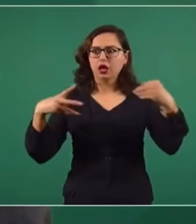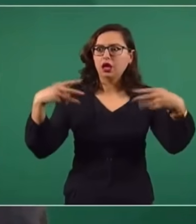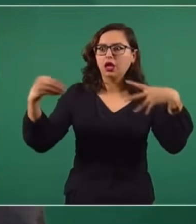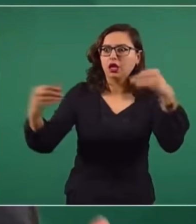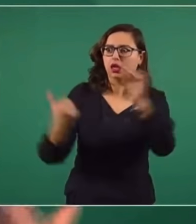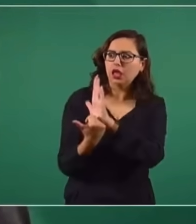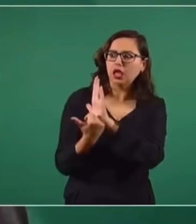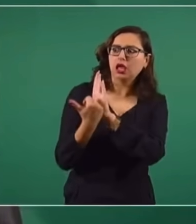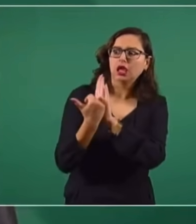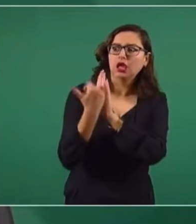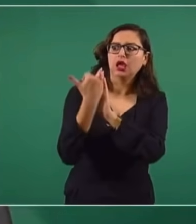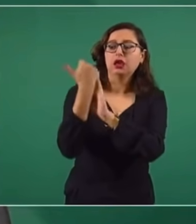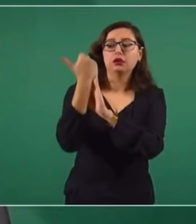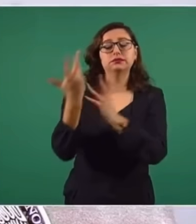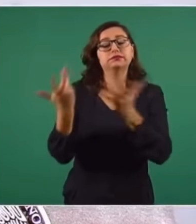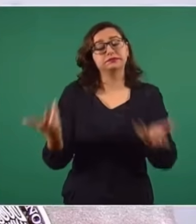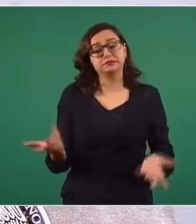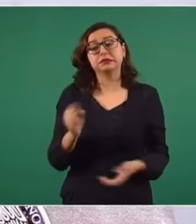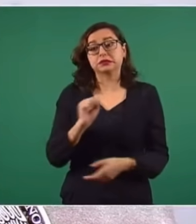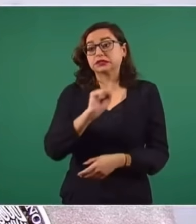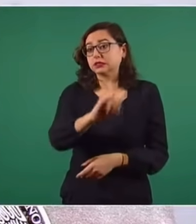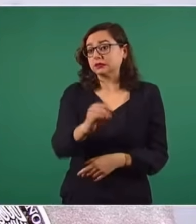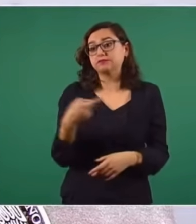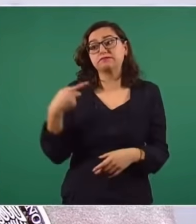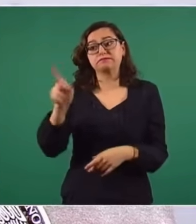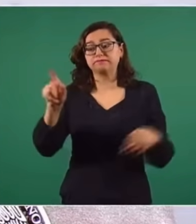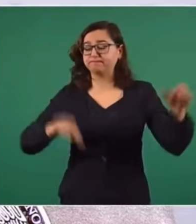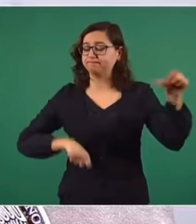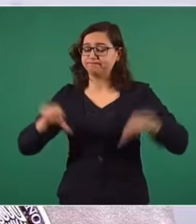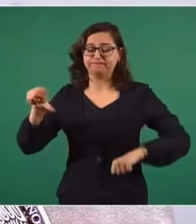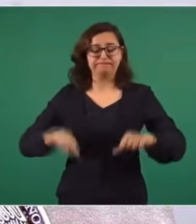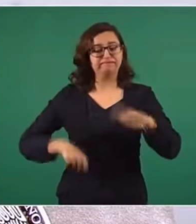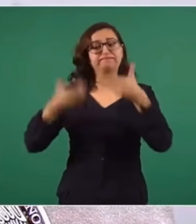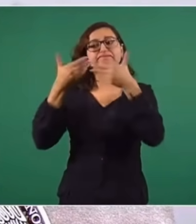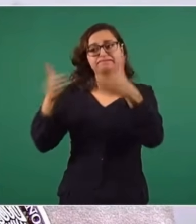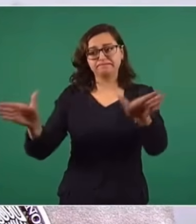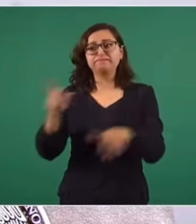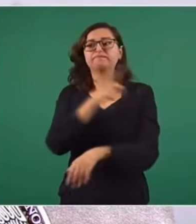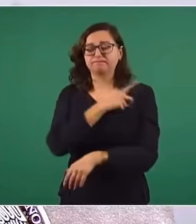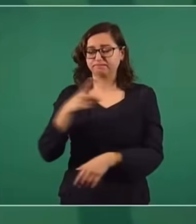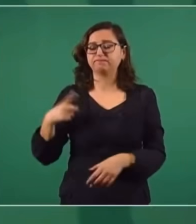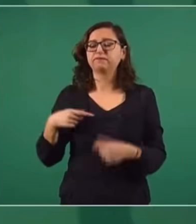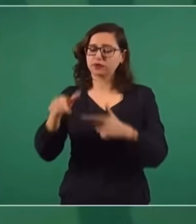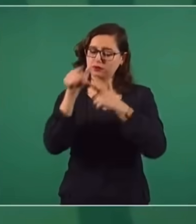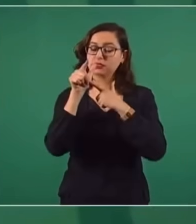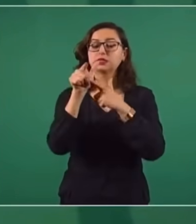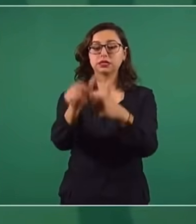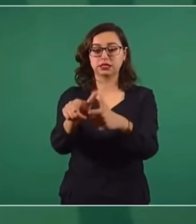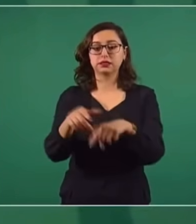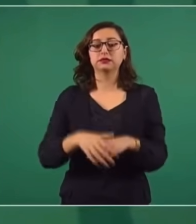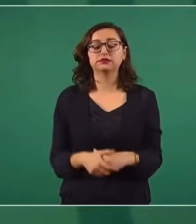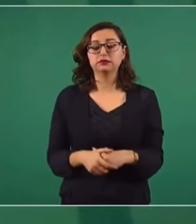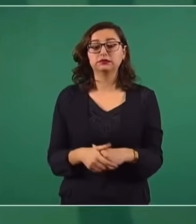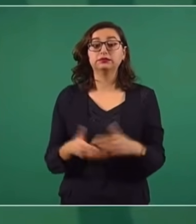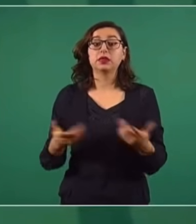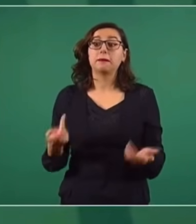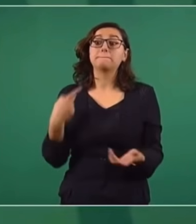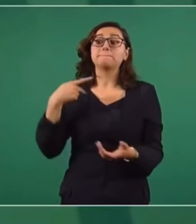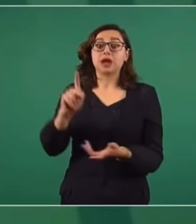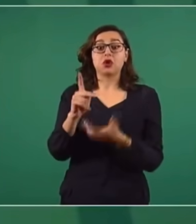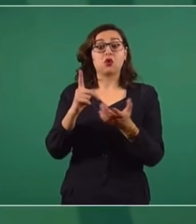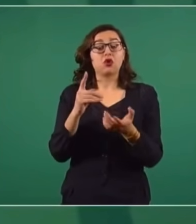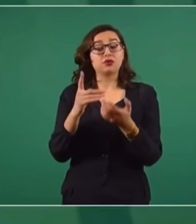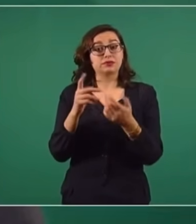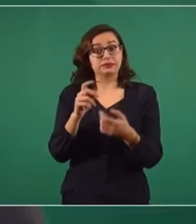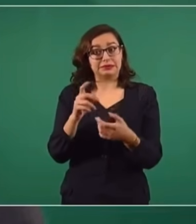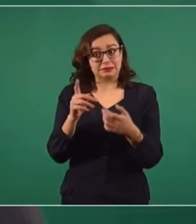Roo, pero lo que sí es muy, muy importante es que las distintas medidas de seguridad sanitaria se cumplan a